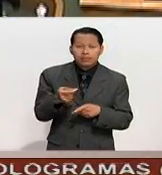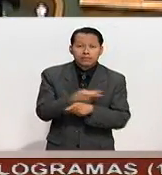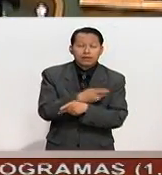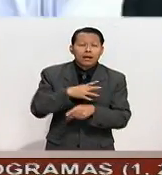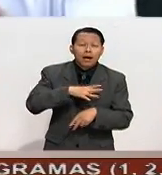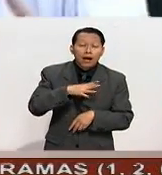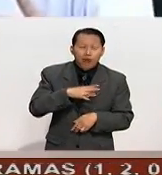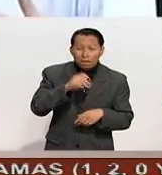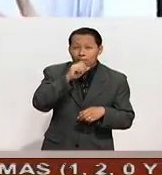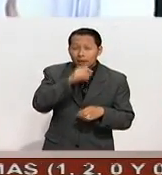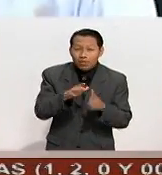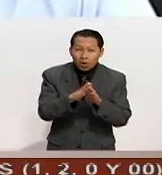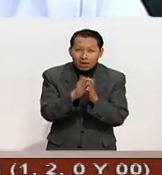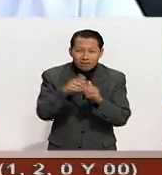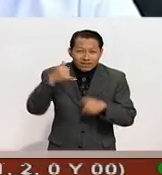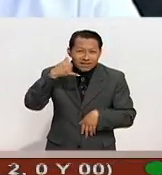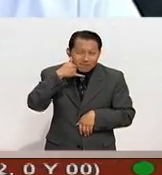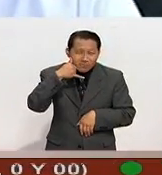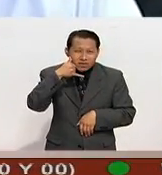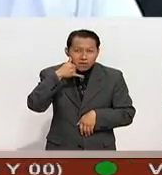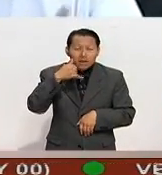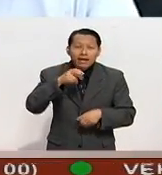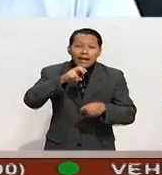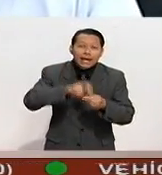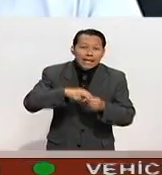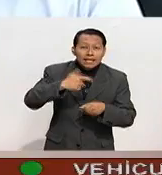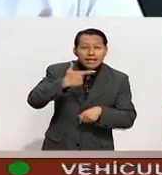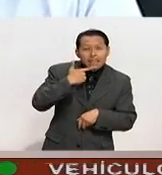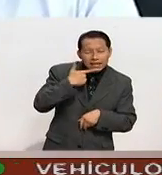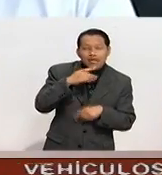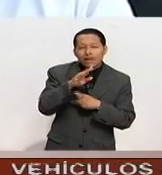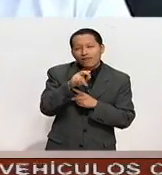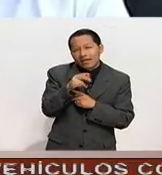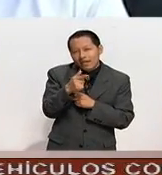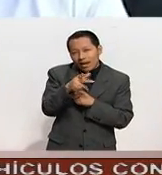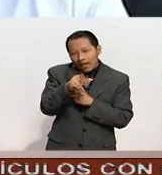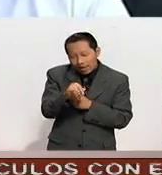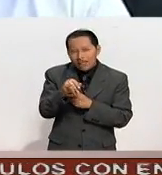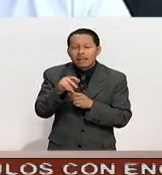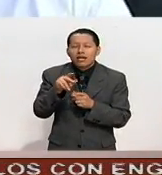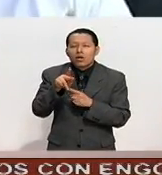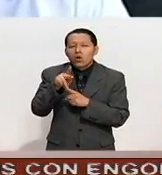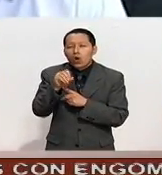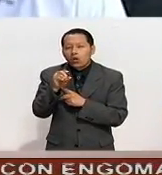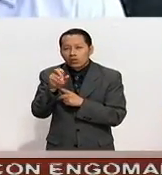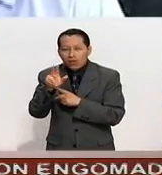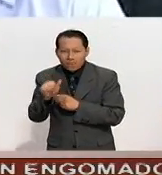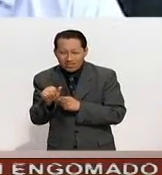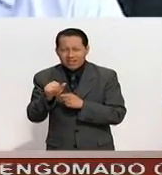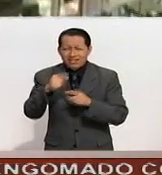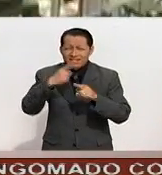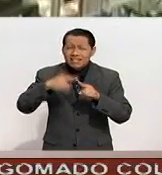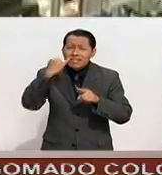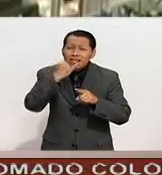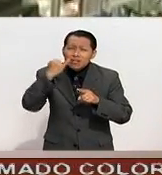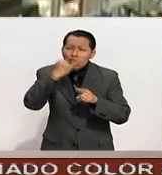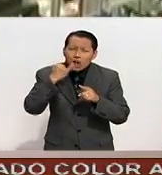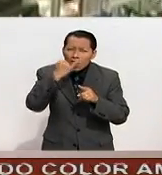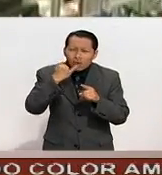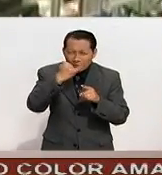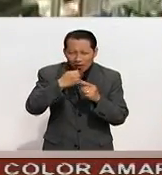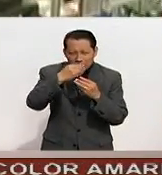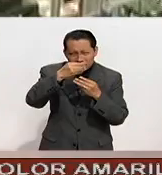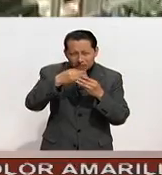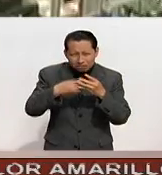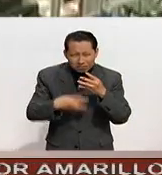telefónicos de los servicios urbanos están en inglés, en bengalí, en kosovar, es decir, ni siquiera están en idiomas que, digamos, forman parte de la Unión Europea,